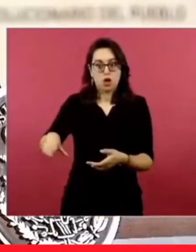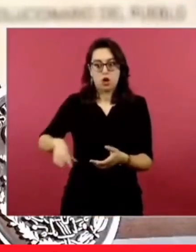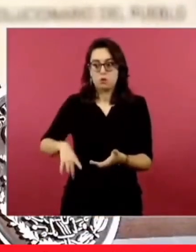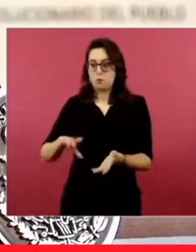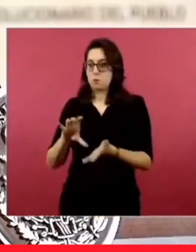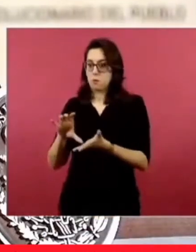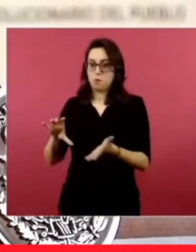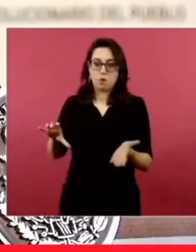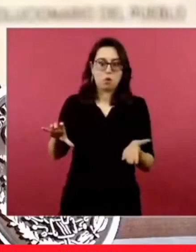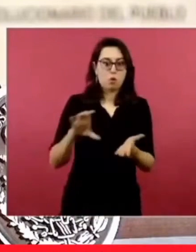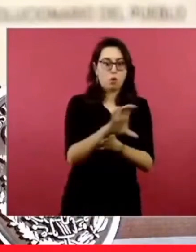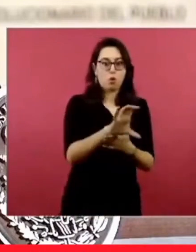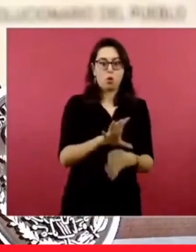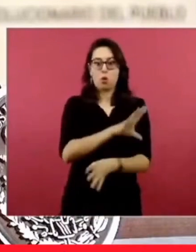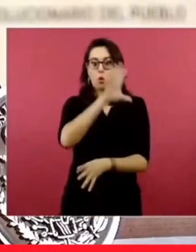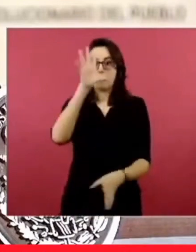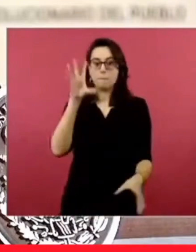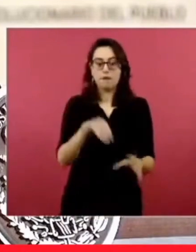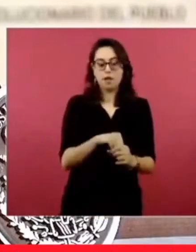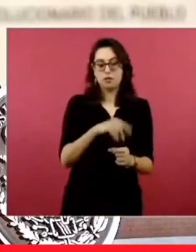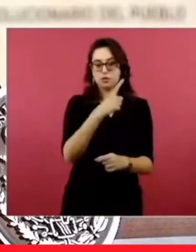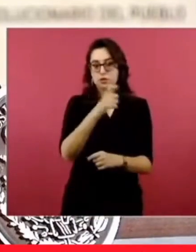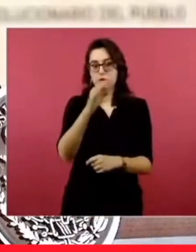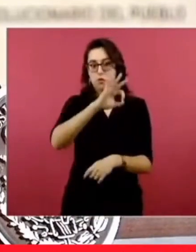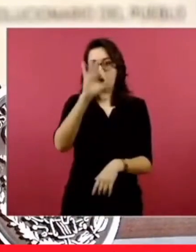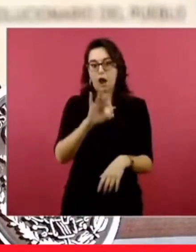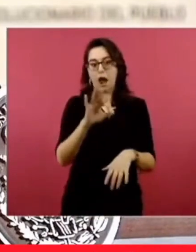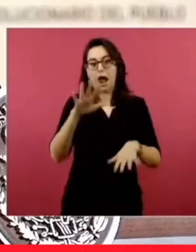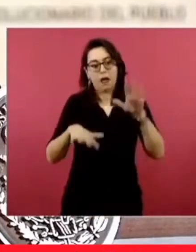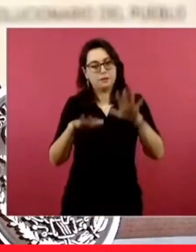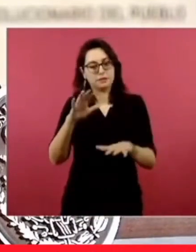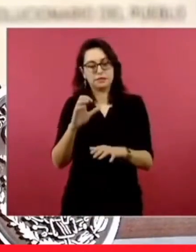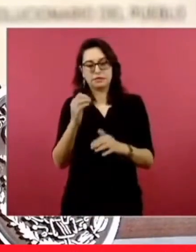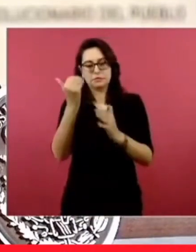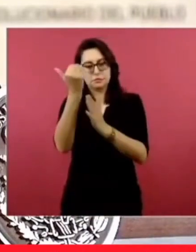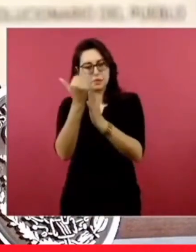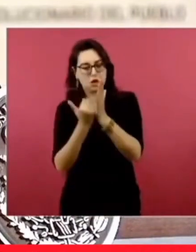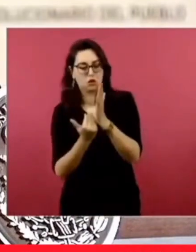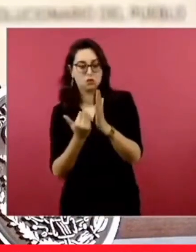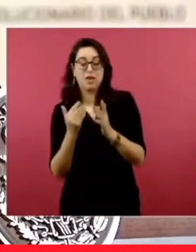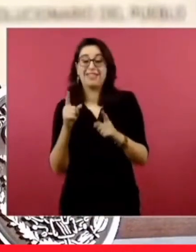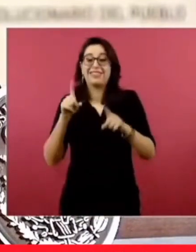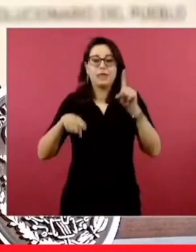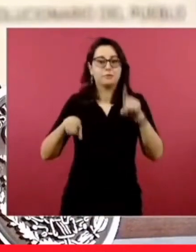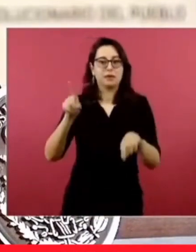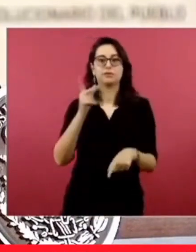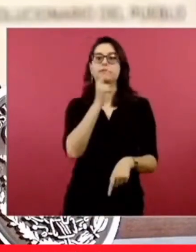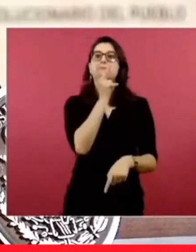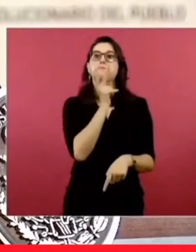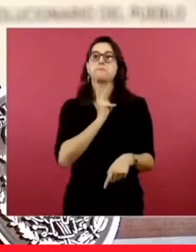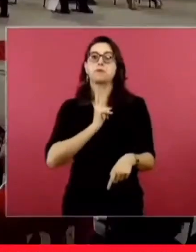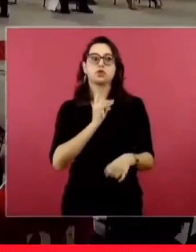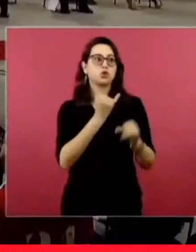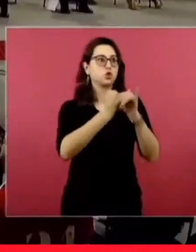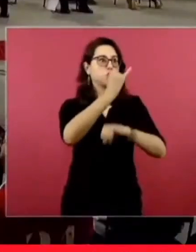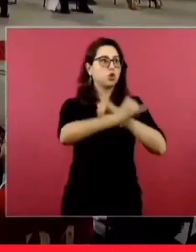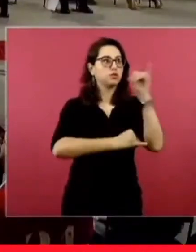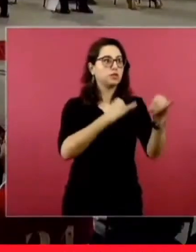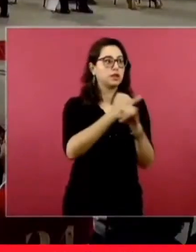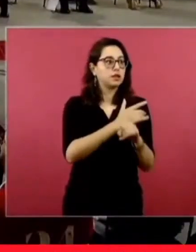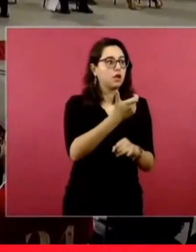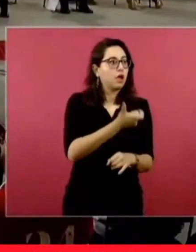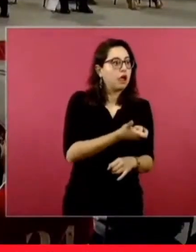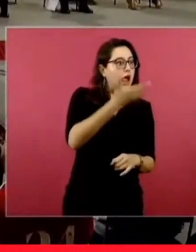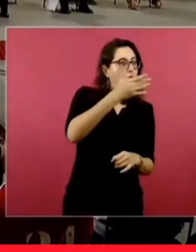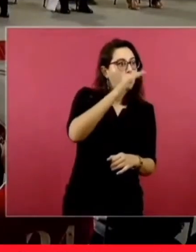este incentivo fiscal y su movimiento, que refleja también los movimientos internacionales que tiene el petróleo y otras variables de